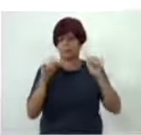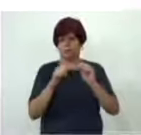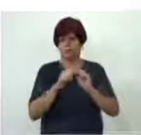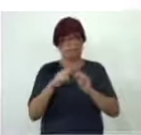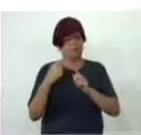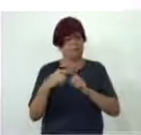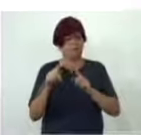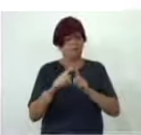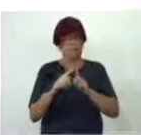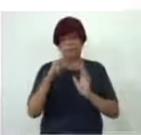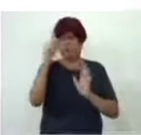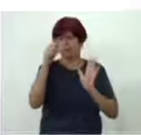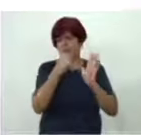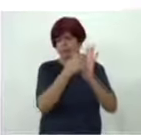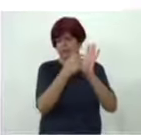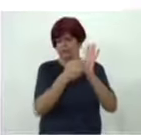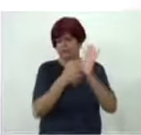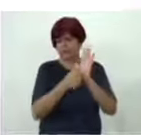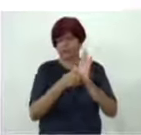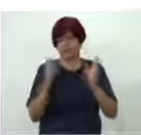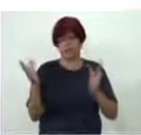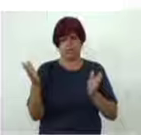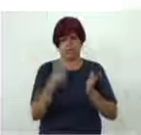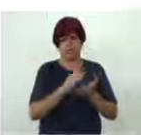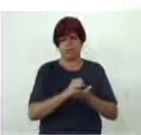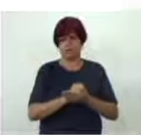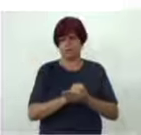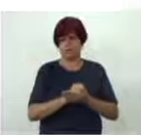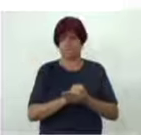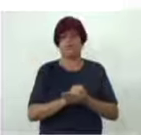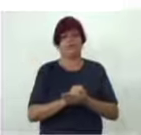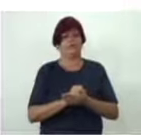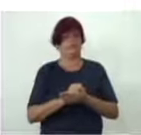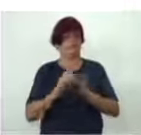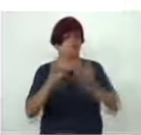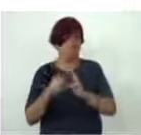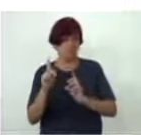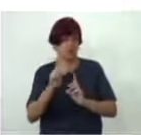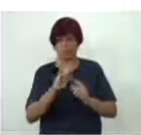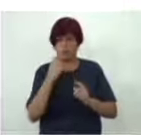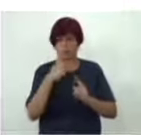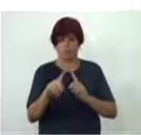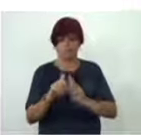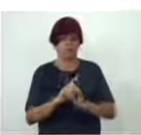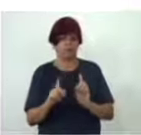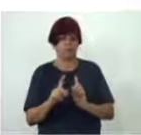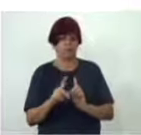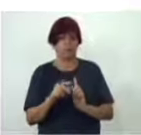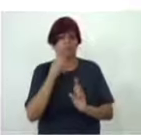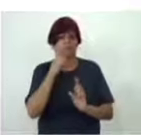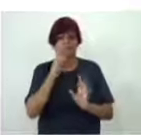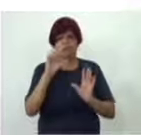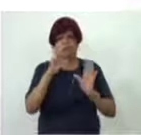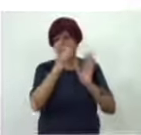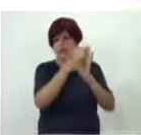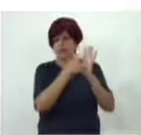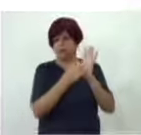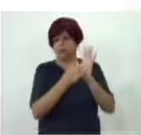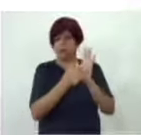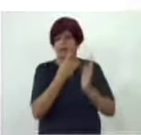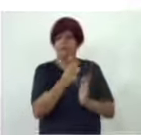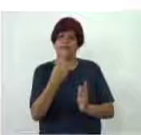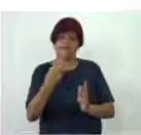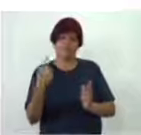característica común que tienen eso, que son figuras geométricas y no otras, que no se determinan las cualidades específicas de cada